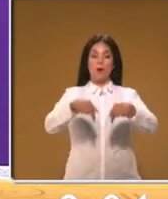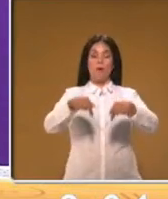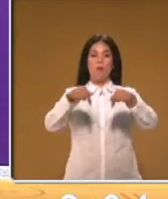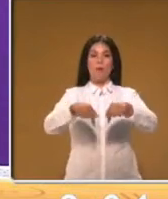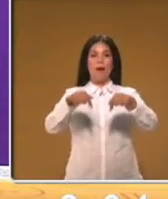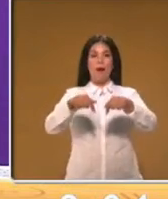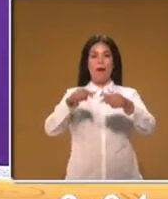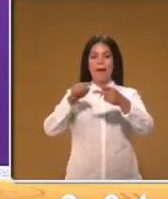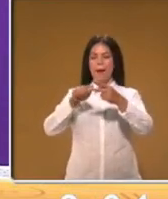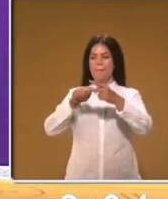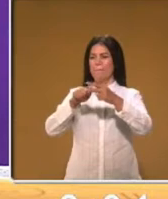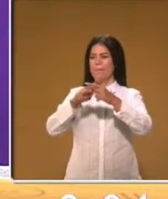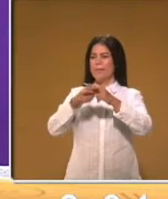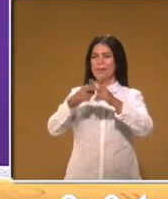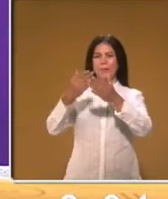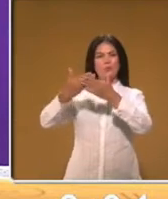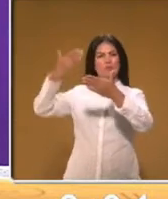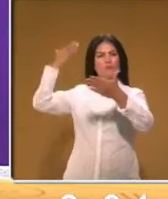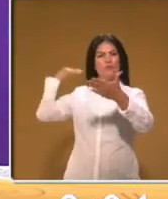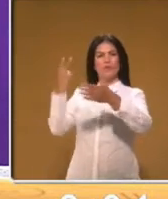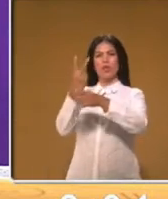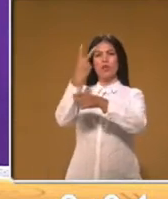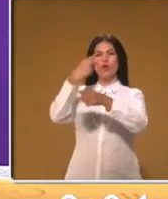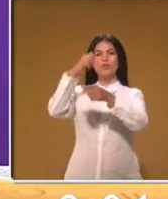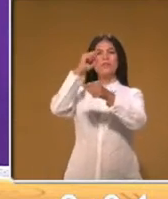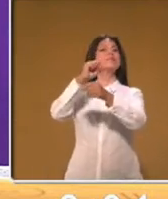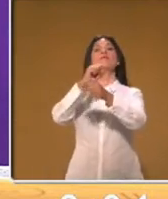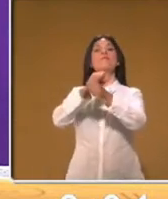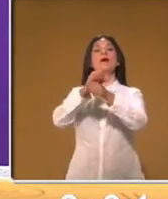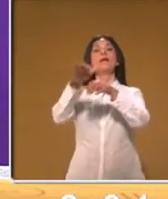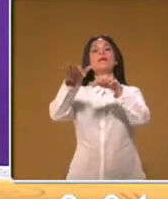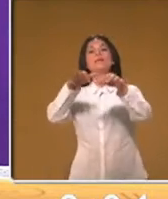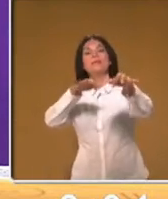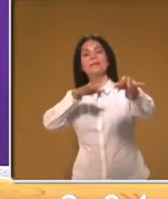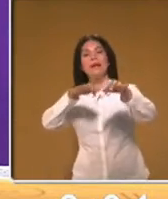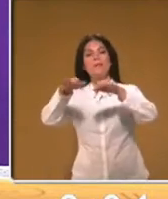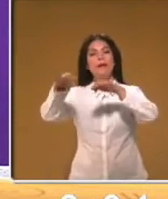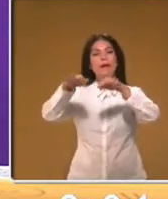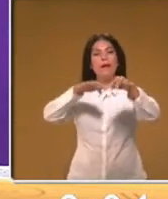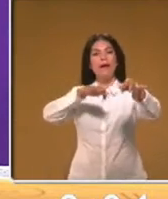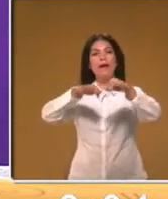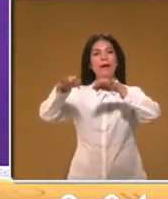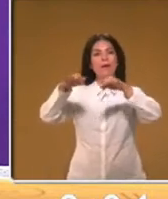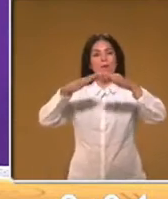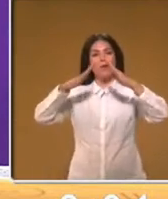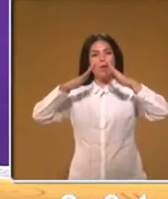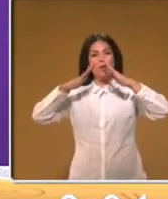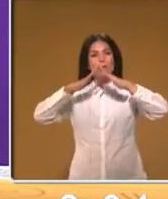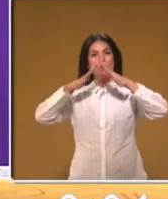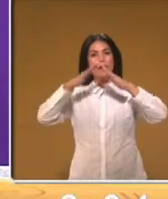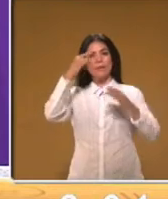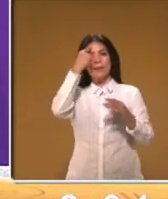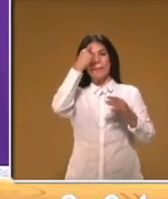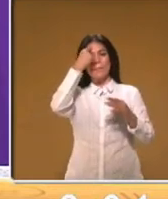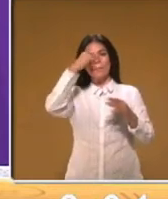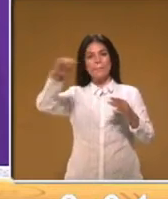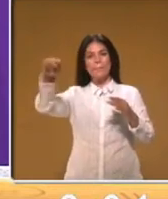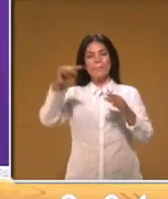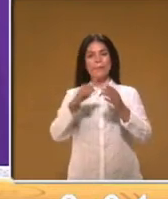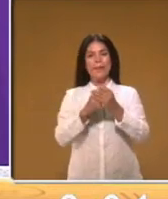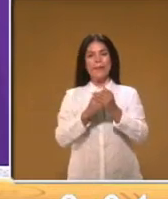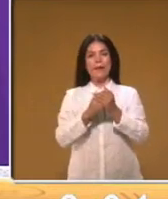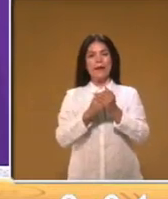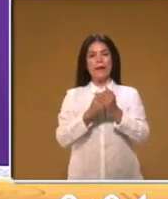la semana de Consejo Técnico Escolar, hemos estado trabajando para brindar el mejor servicio educativo a cada una de nuestras